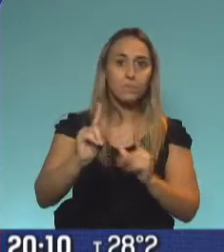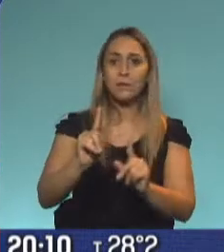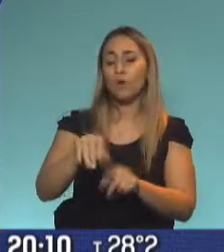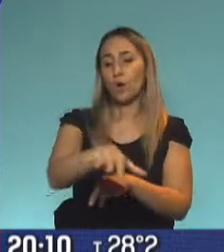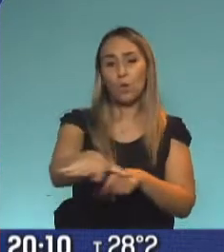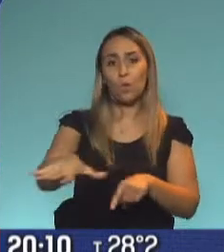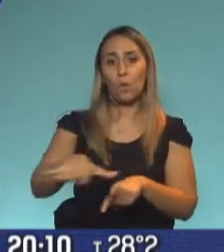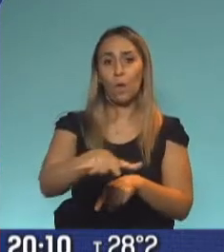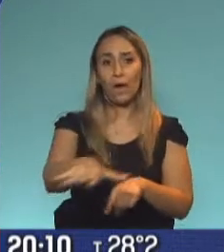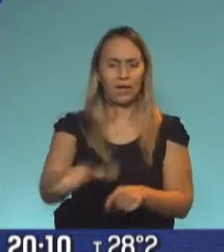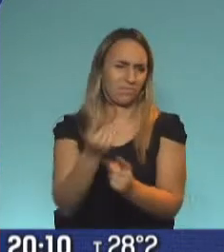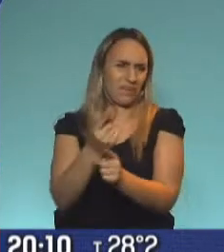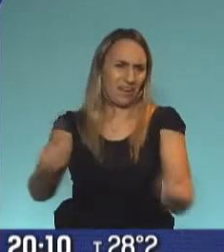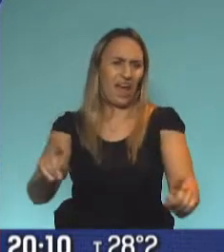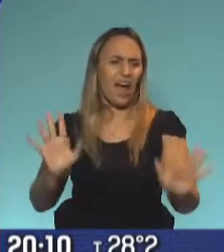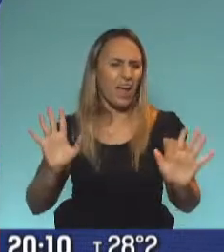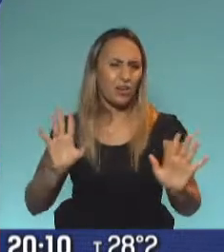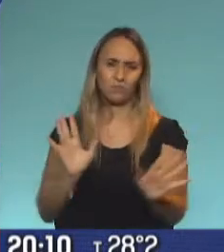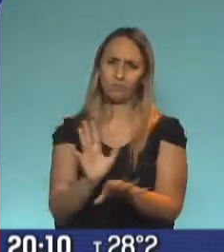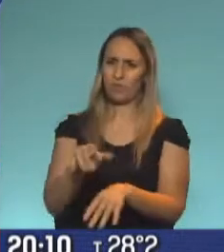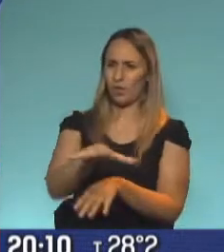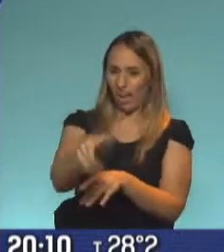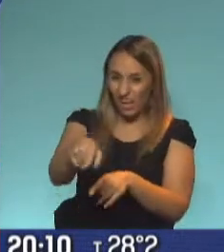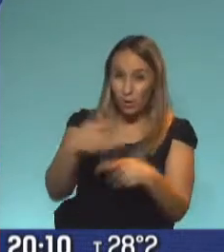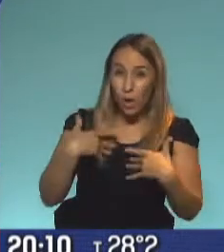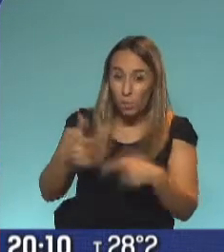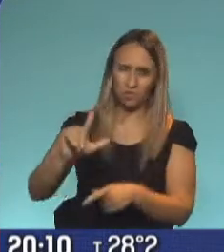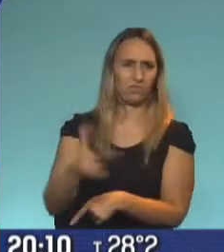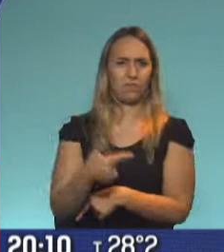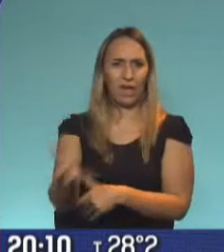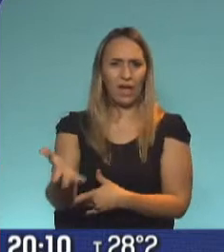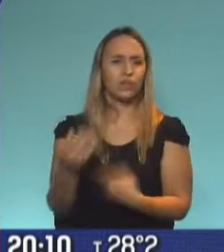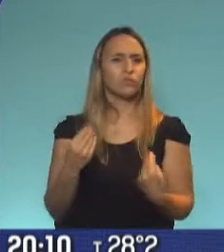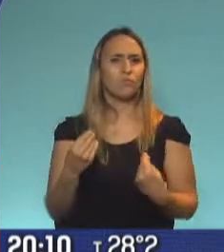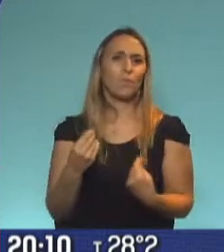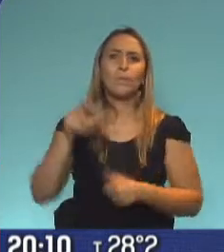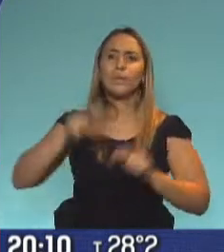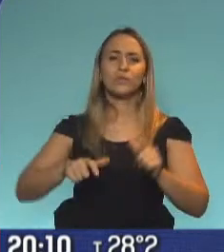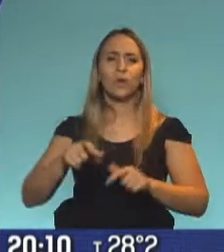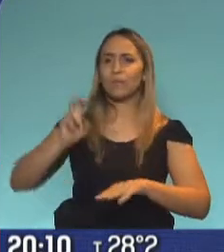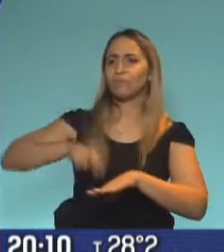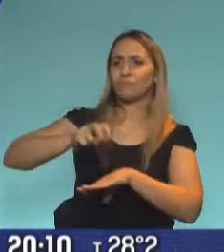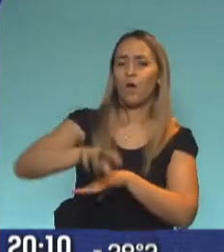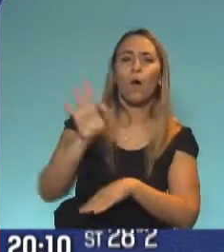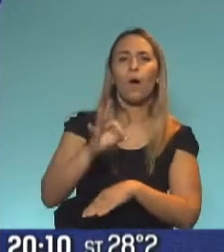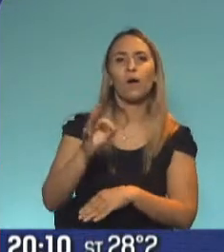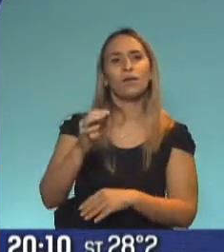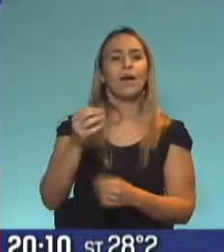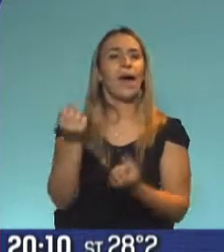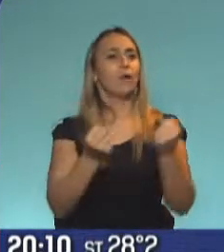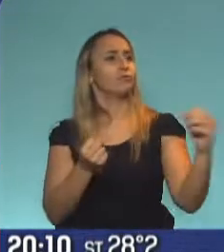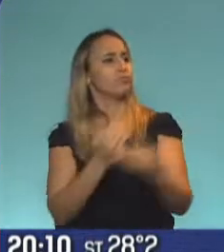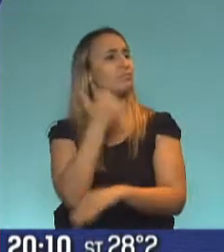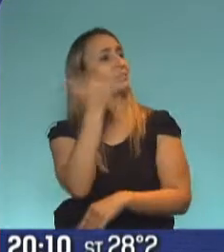decías, inhóspito, insólito, un lugar de nadie que hubiera ido como mochilero o haciendo dedo hubiera pasado